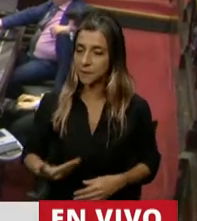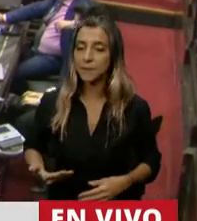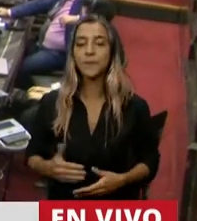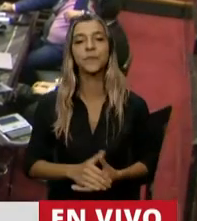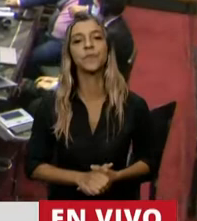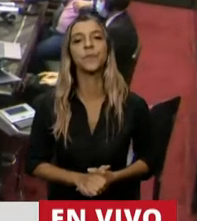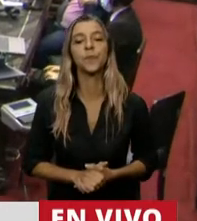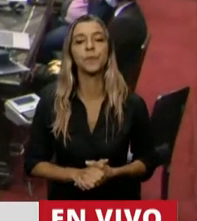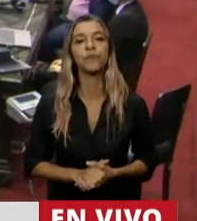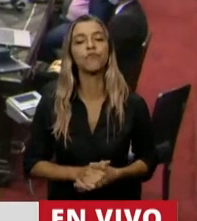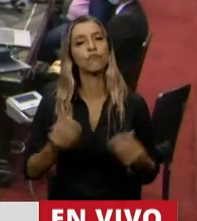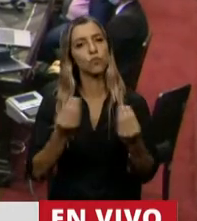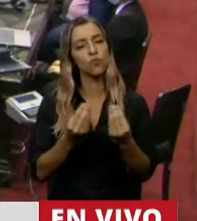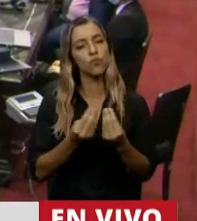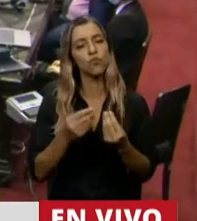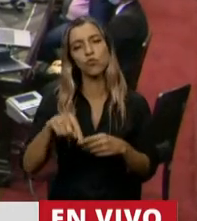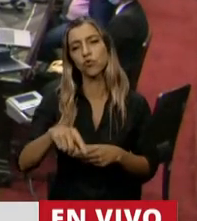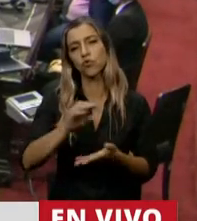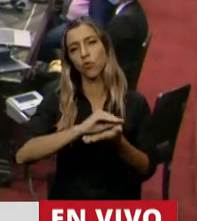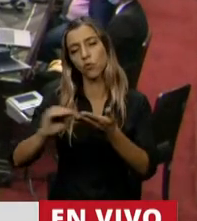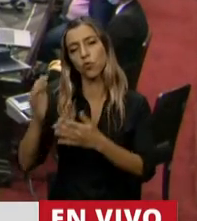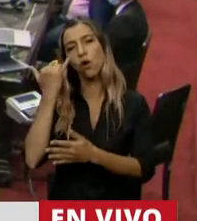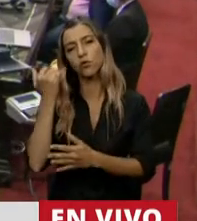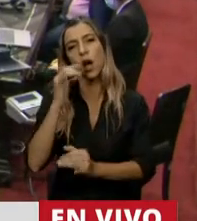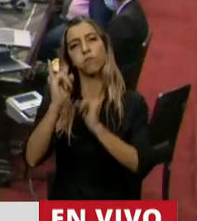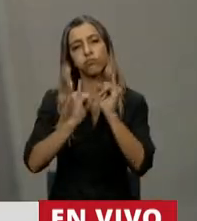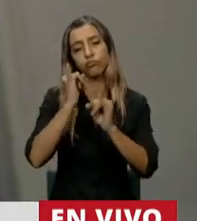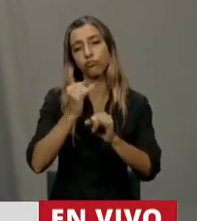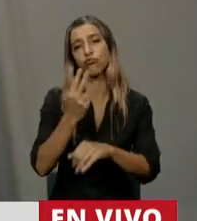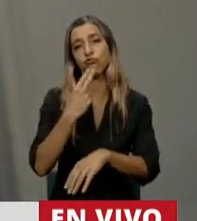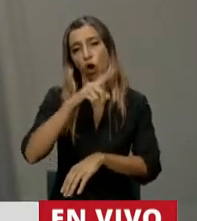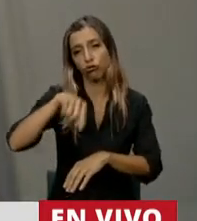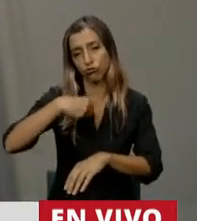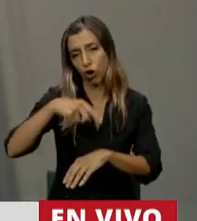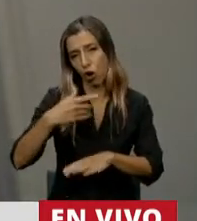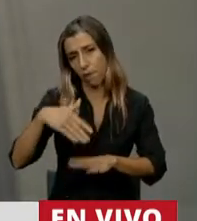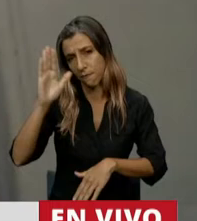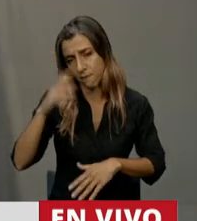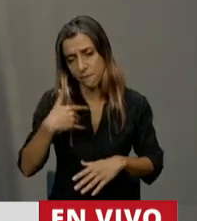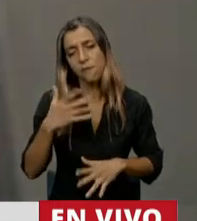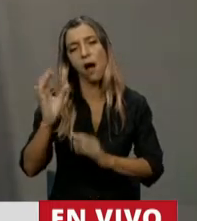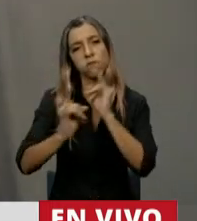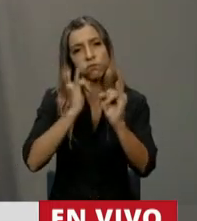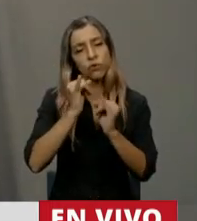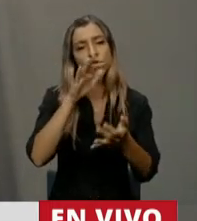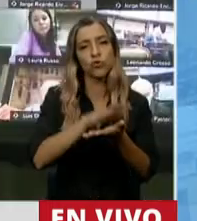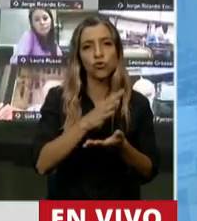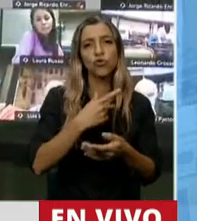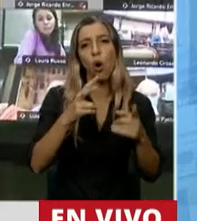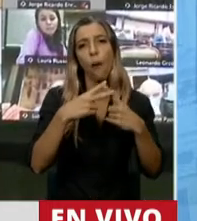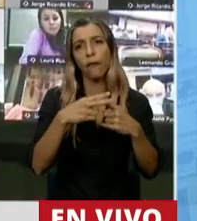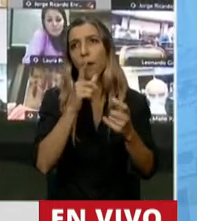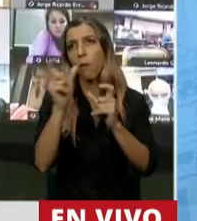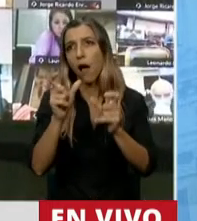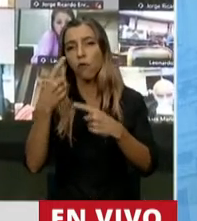hablado a lo largo de estas más de 11 horas acerca de cuestiones técnicas, jurídicas, tributarias, acerca de este